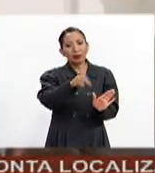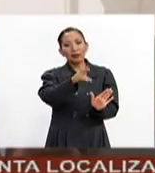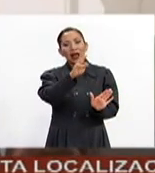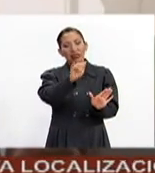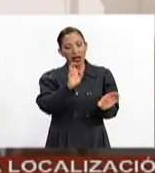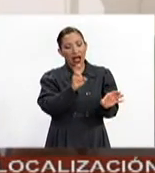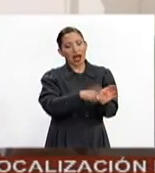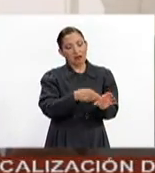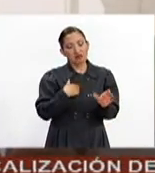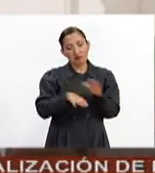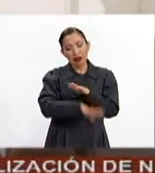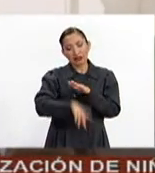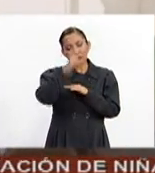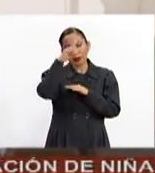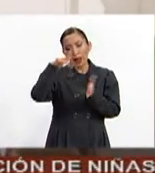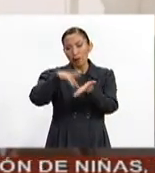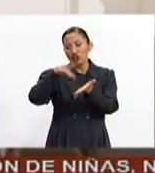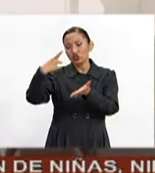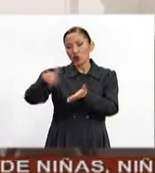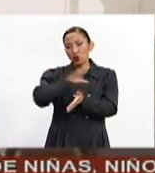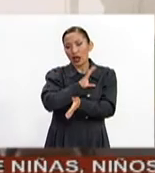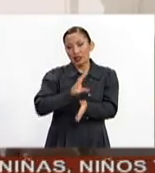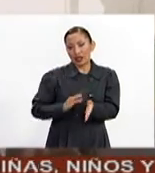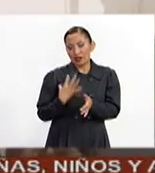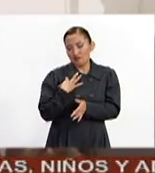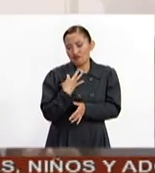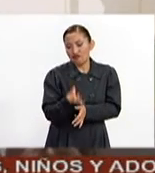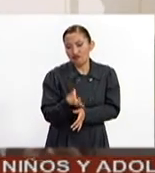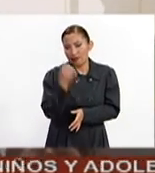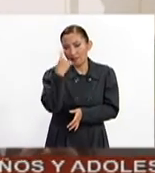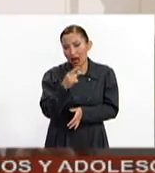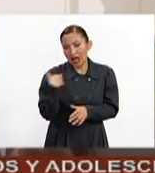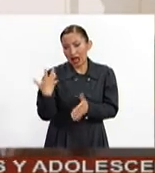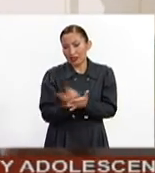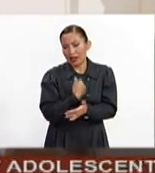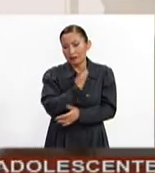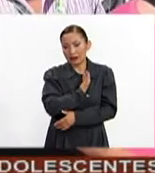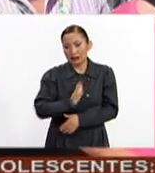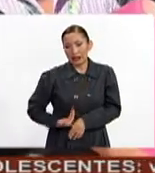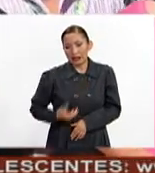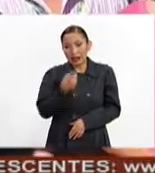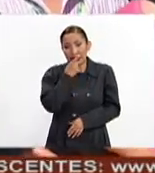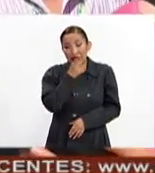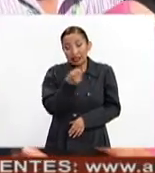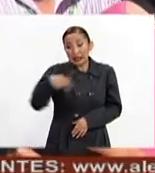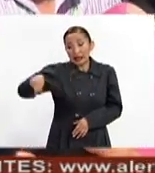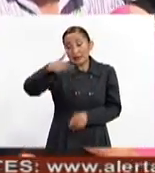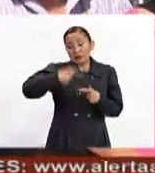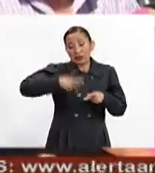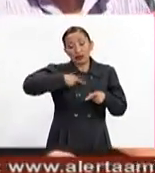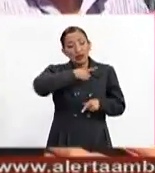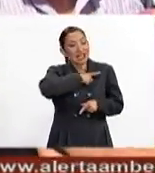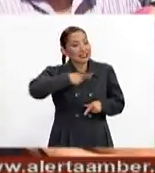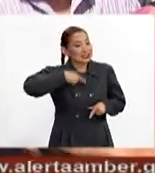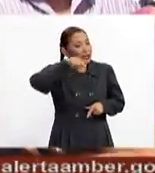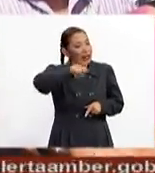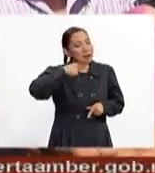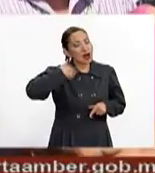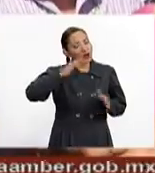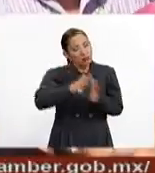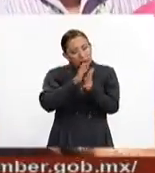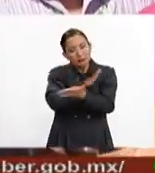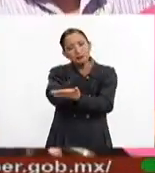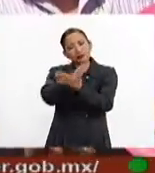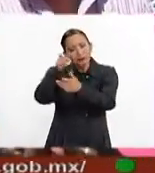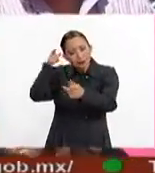PRD sienta las bases para apoyar a su candidatura. Para poder ganar la presidencia, dijo, los ciudadanos deben de tener una